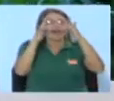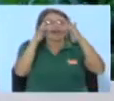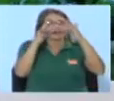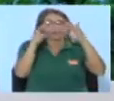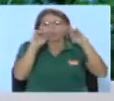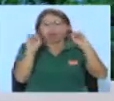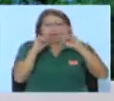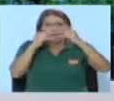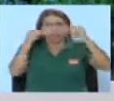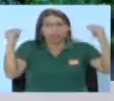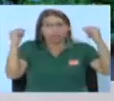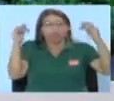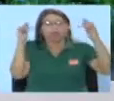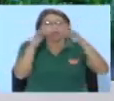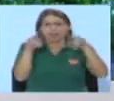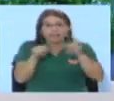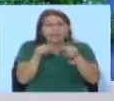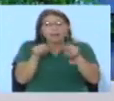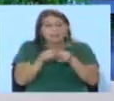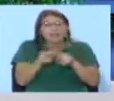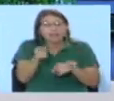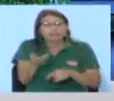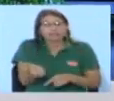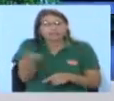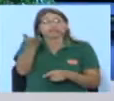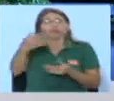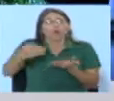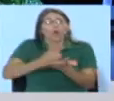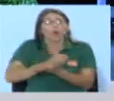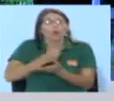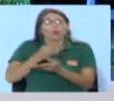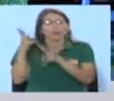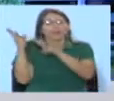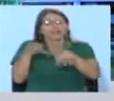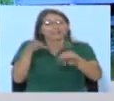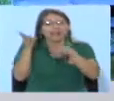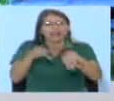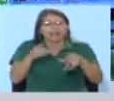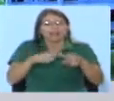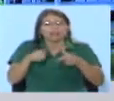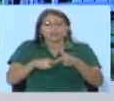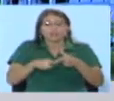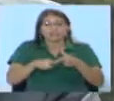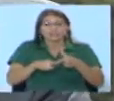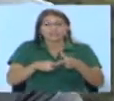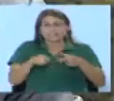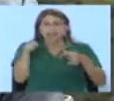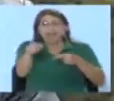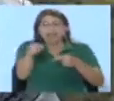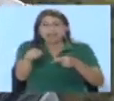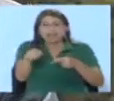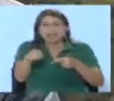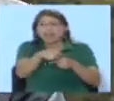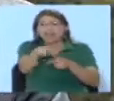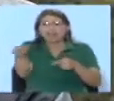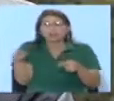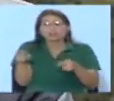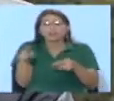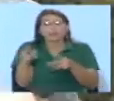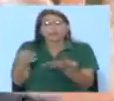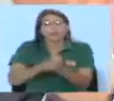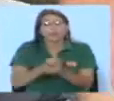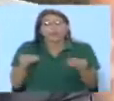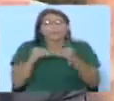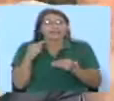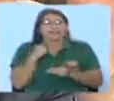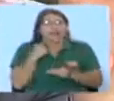aumentar el cobro por descarga. Entonces, donde queremos disminuir la brecha, vamos a cobrarles el internet más caro. Eso es totalmente contraproducente.